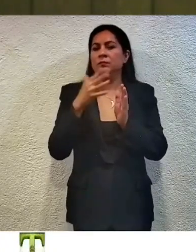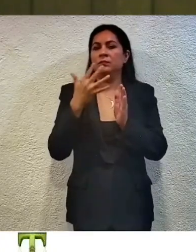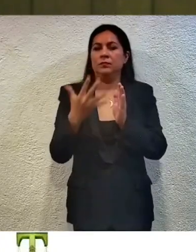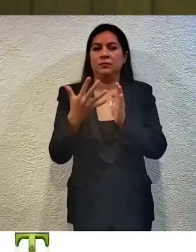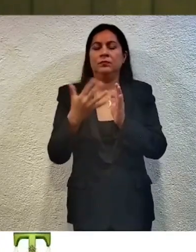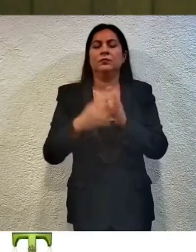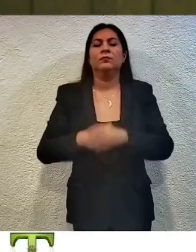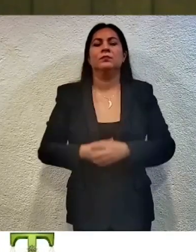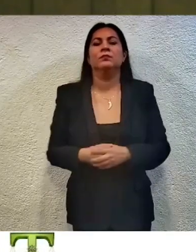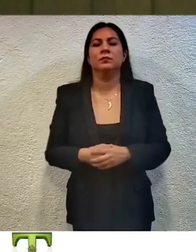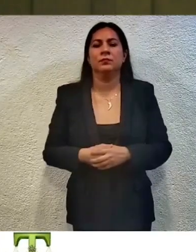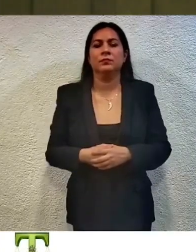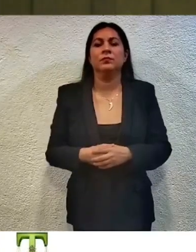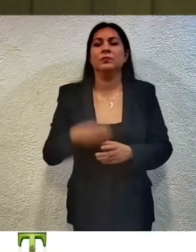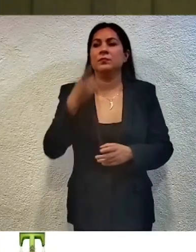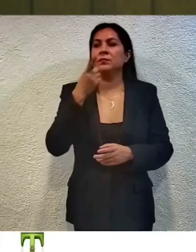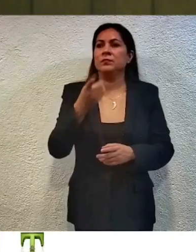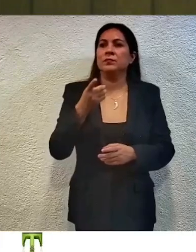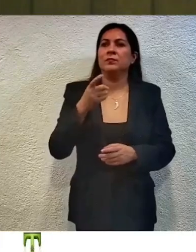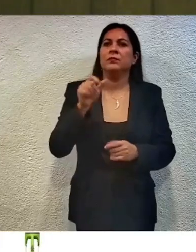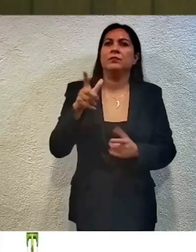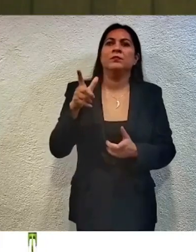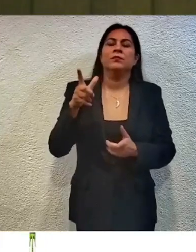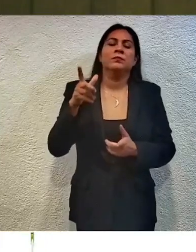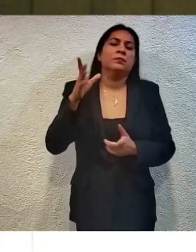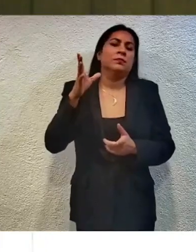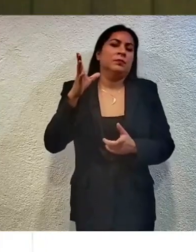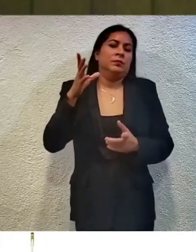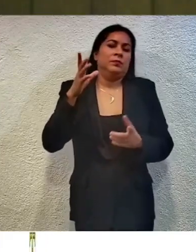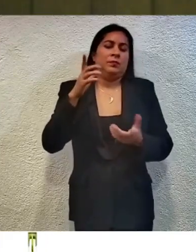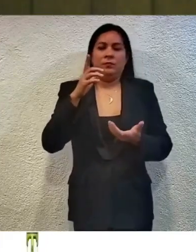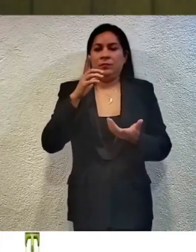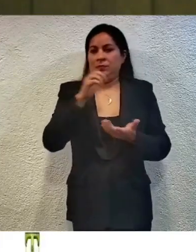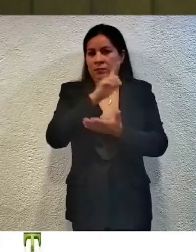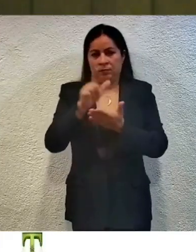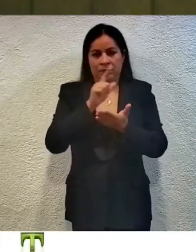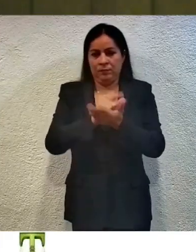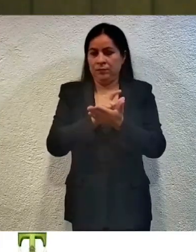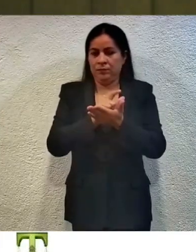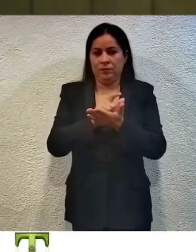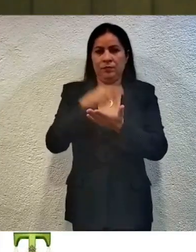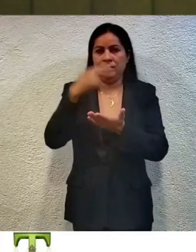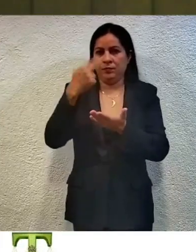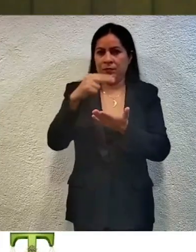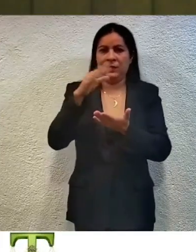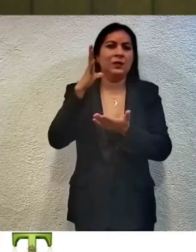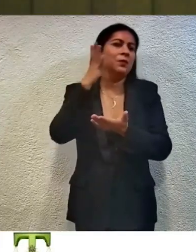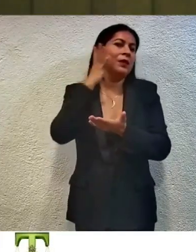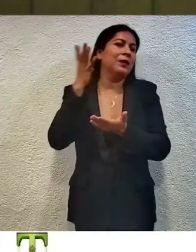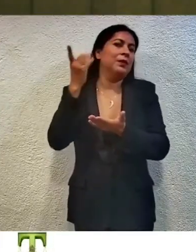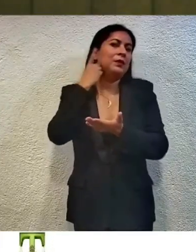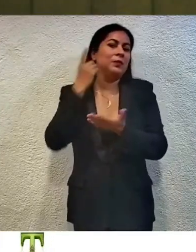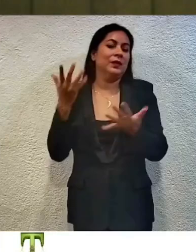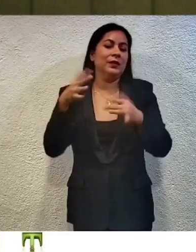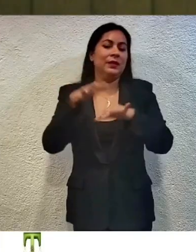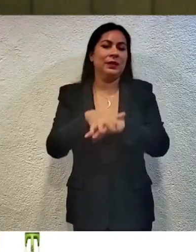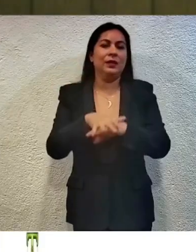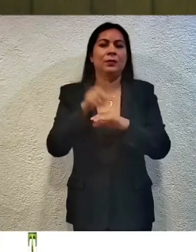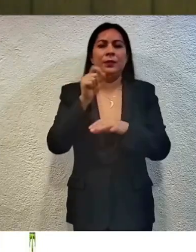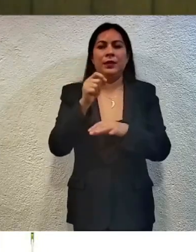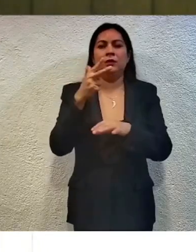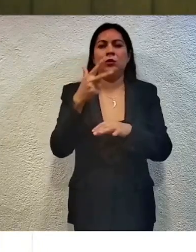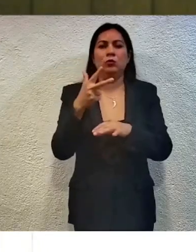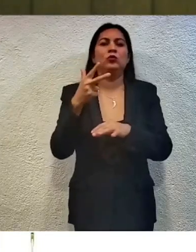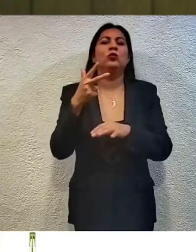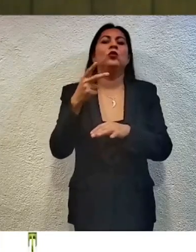45, dispone que el poder legislativo se deposita en un órgano denominado Congreso del Estado, integrado por 28